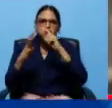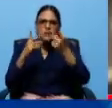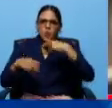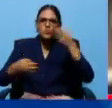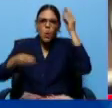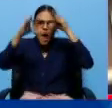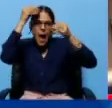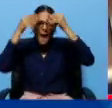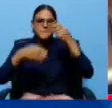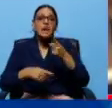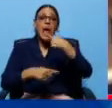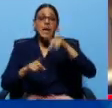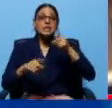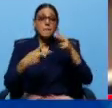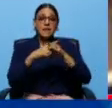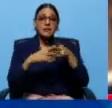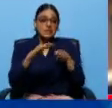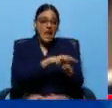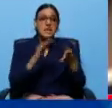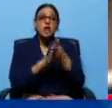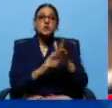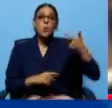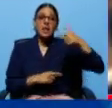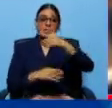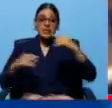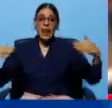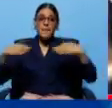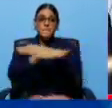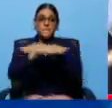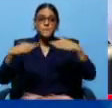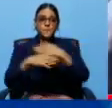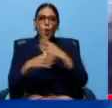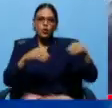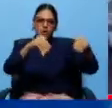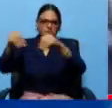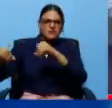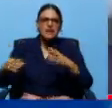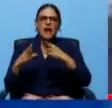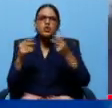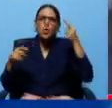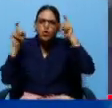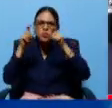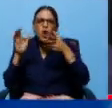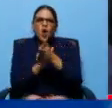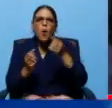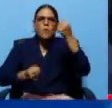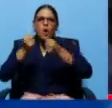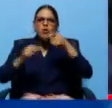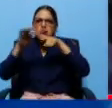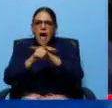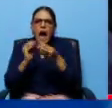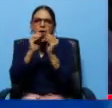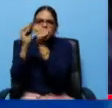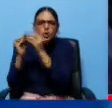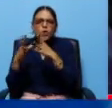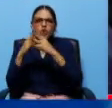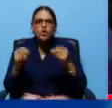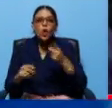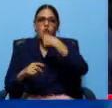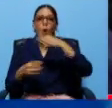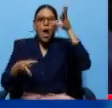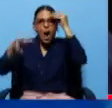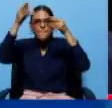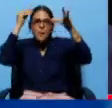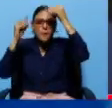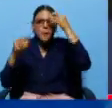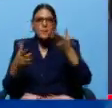de transporte terrestre. Todo lo relacionado con la mecánica automotriz. Los estudiantes de quinto año también